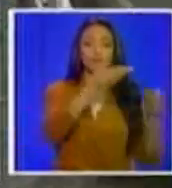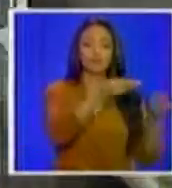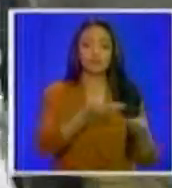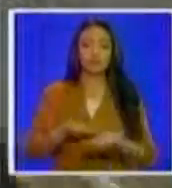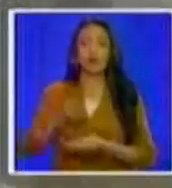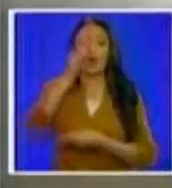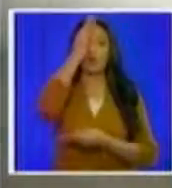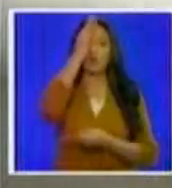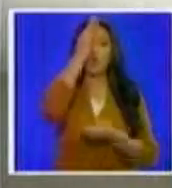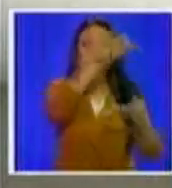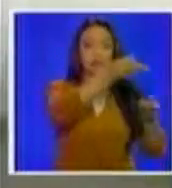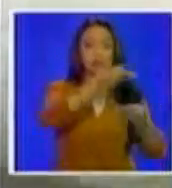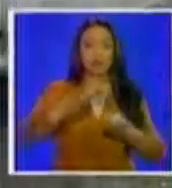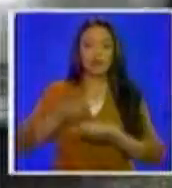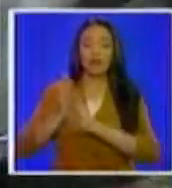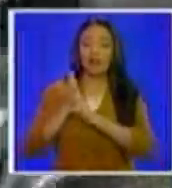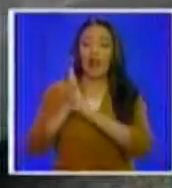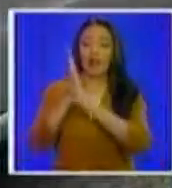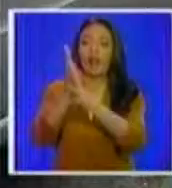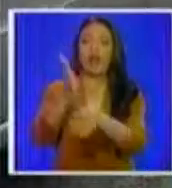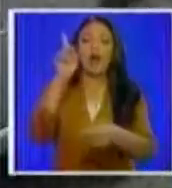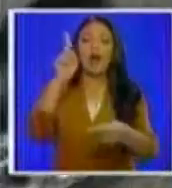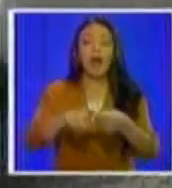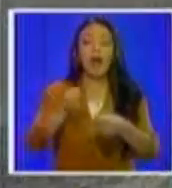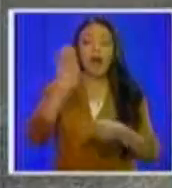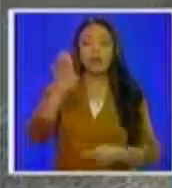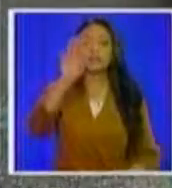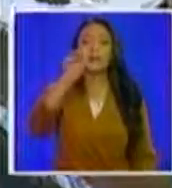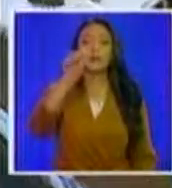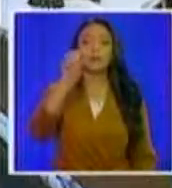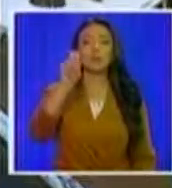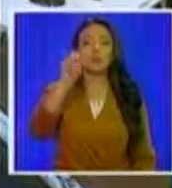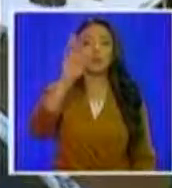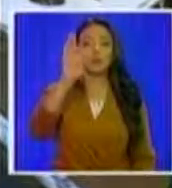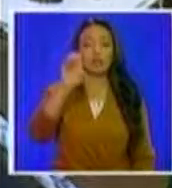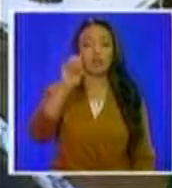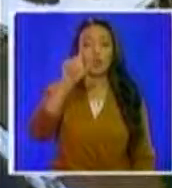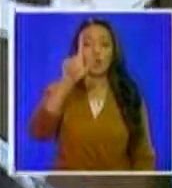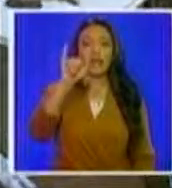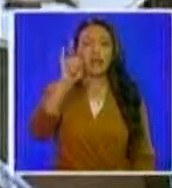Hospital Metropolitano en caravana hasta el Camposanto Monte Olivo.